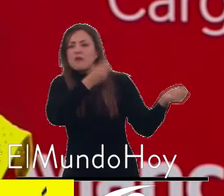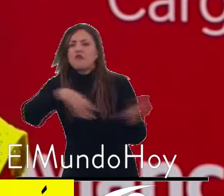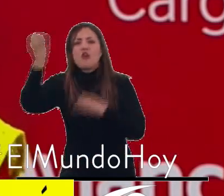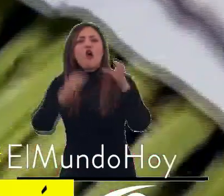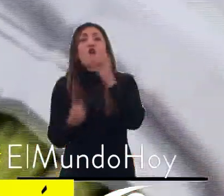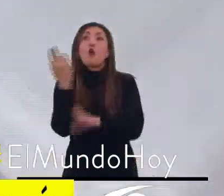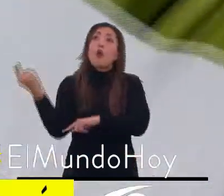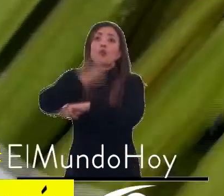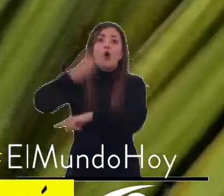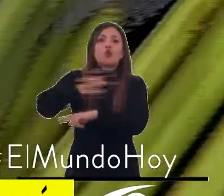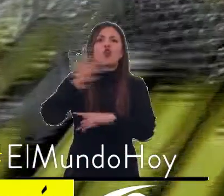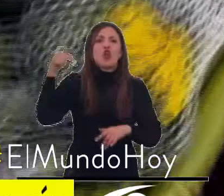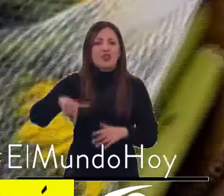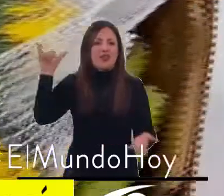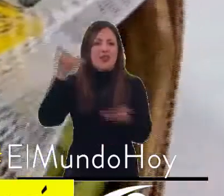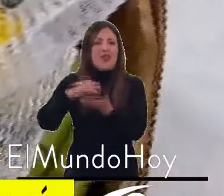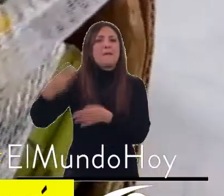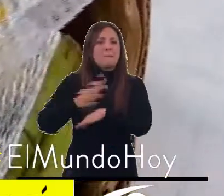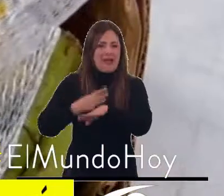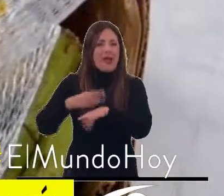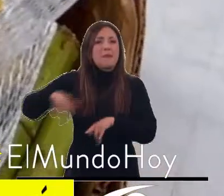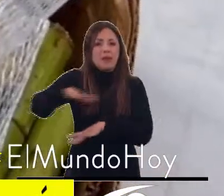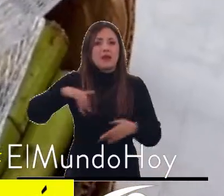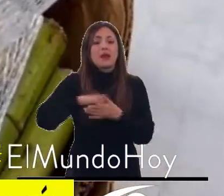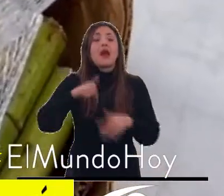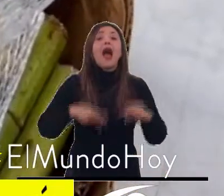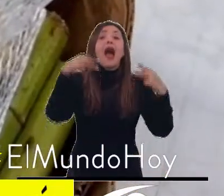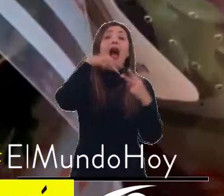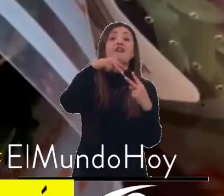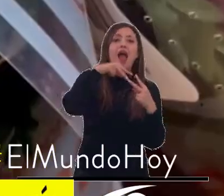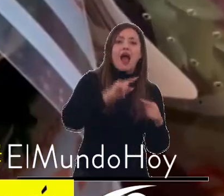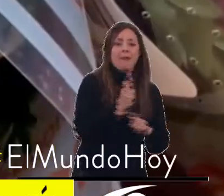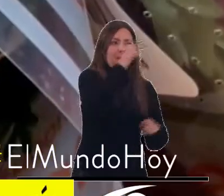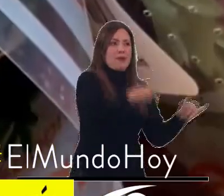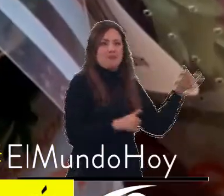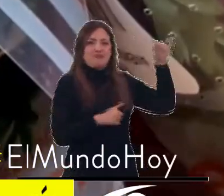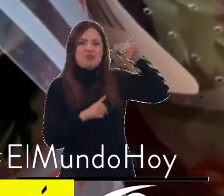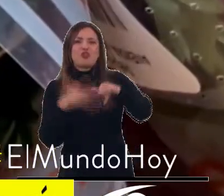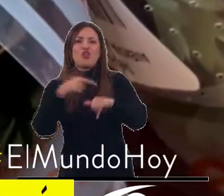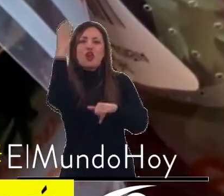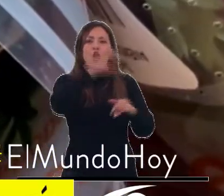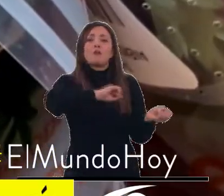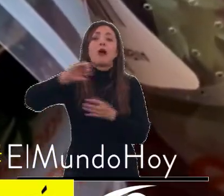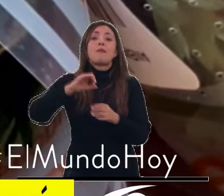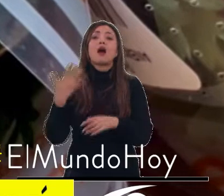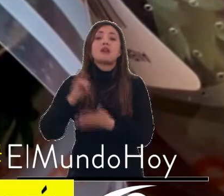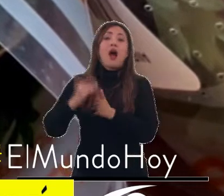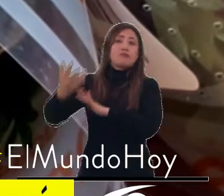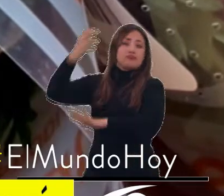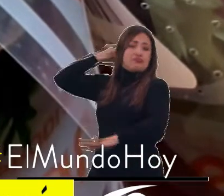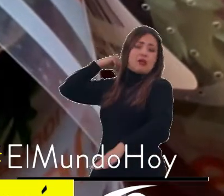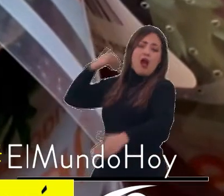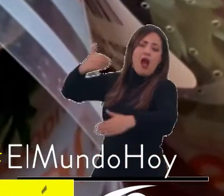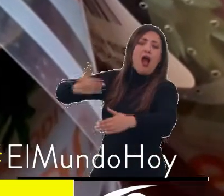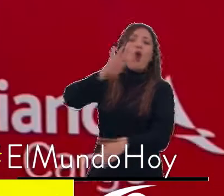de Miami. Avianca fue la primera aerolínea en llevar flores a Estados Unidos desde Colombia y de eso hace ya 48 años.